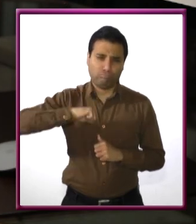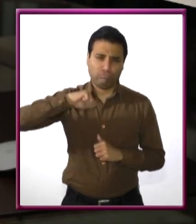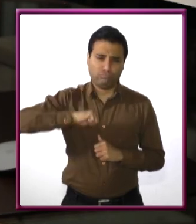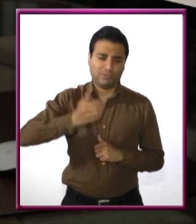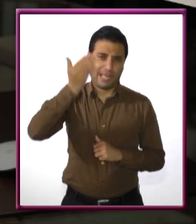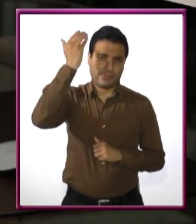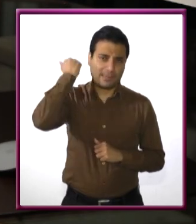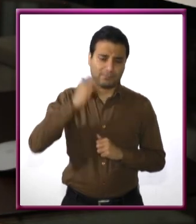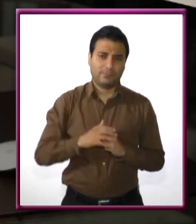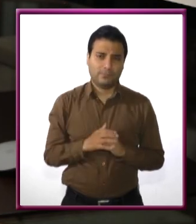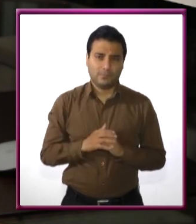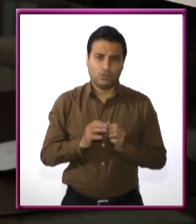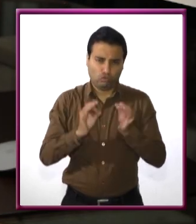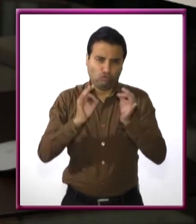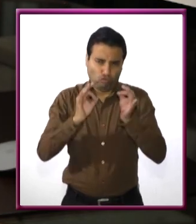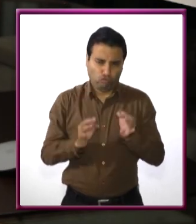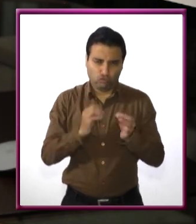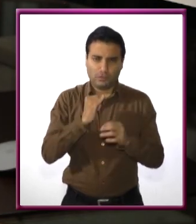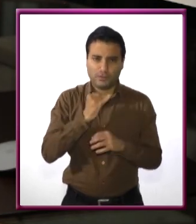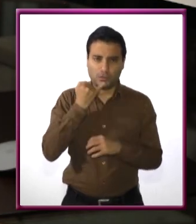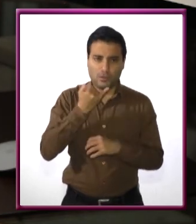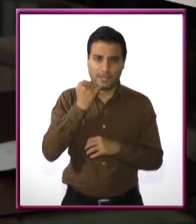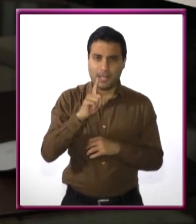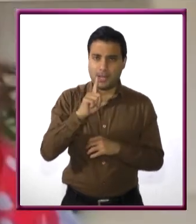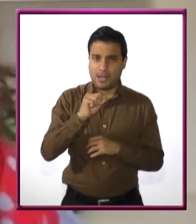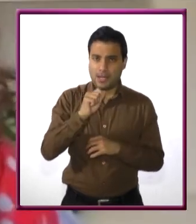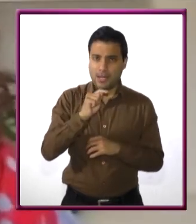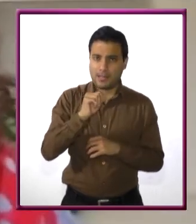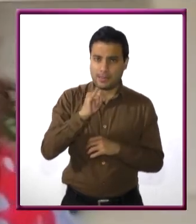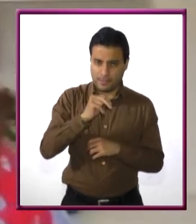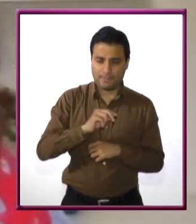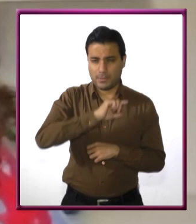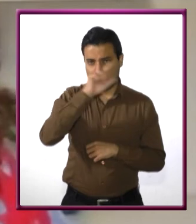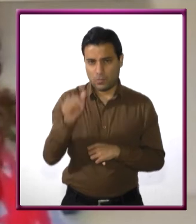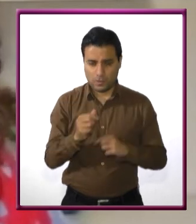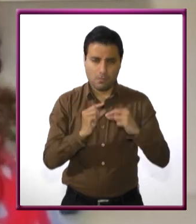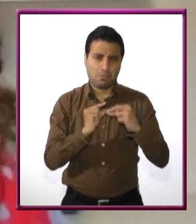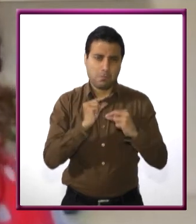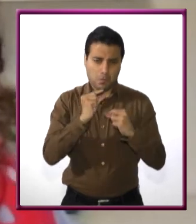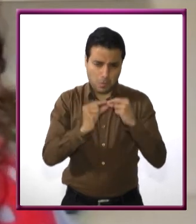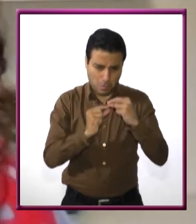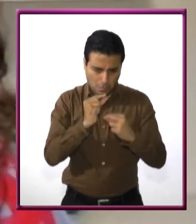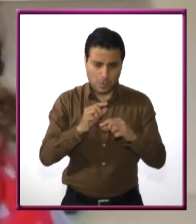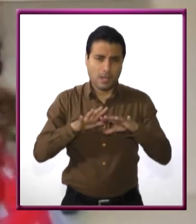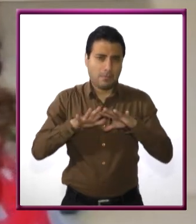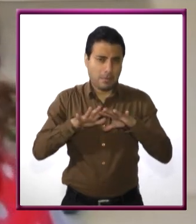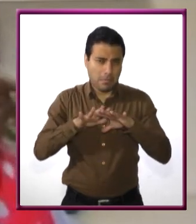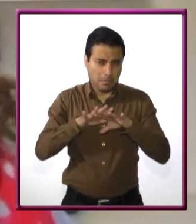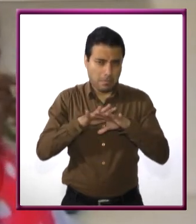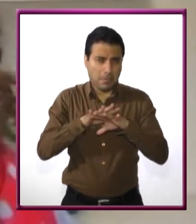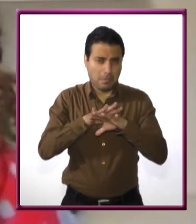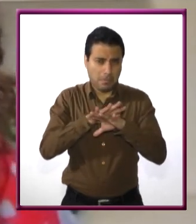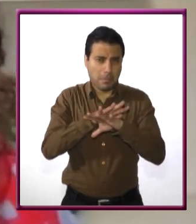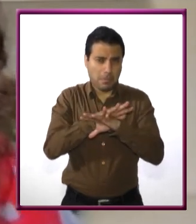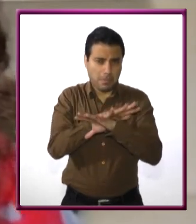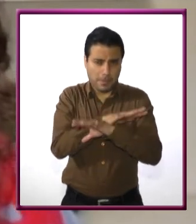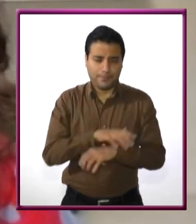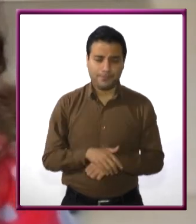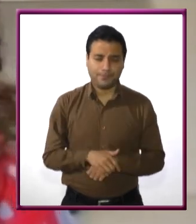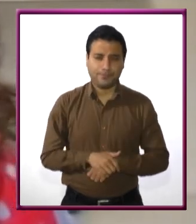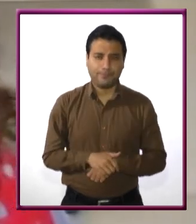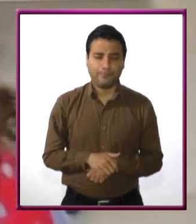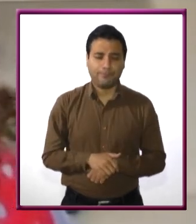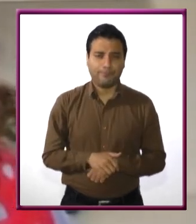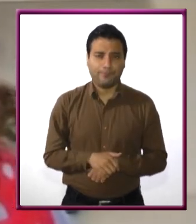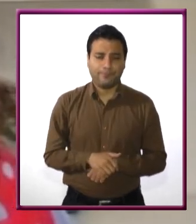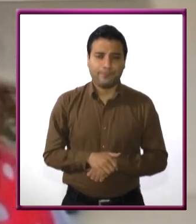antigua, se deriva, como ya dije, del latín y ha cambiado a lo largo de los siglos un poco